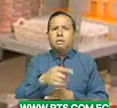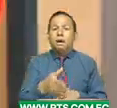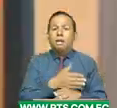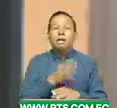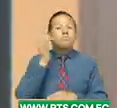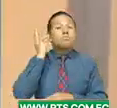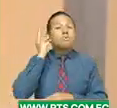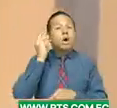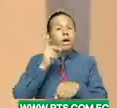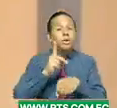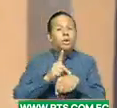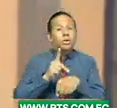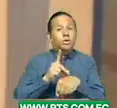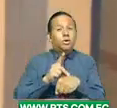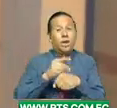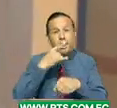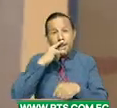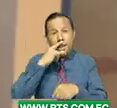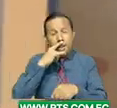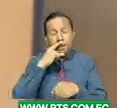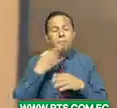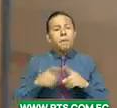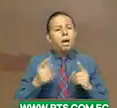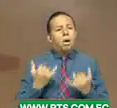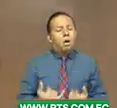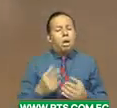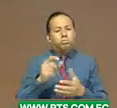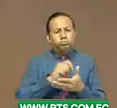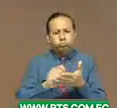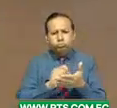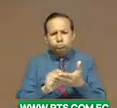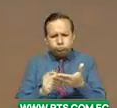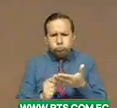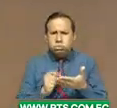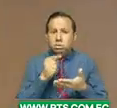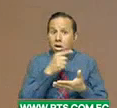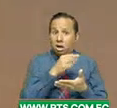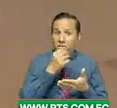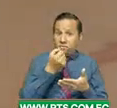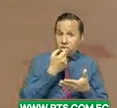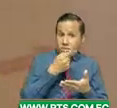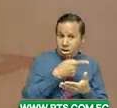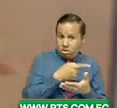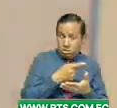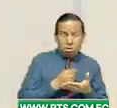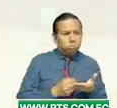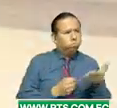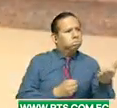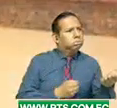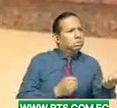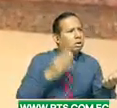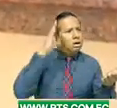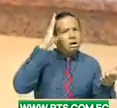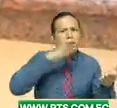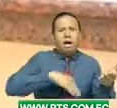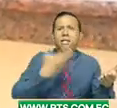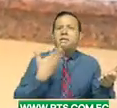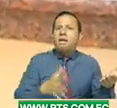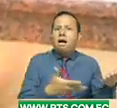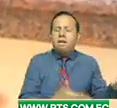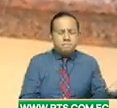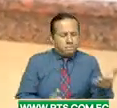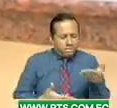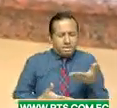la farmacia no salieron con las manos vacías. No he tenido que comprar nada por fuera. Ella estuvo hospitalizada hace unos